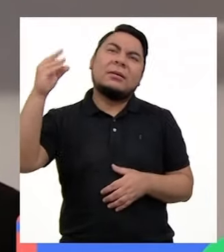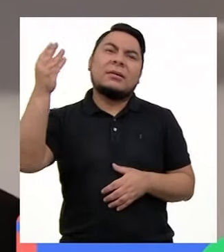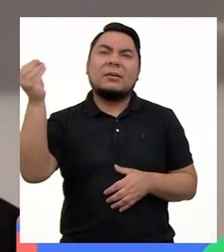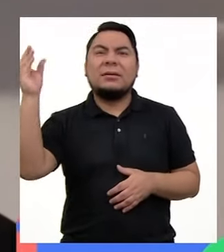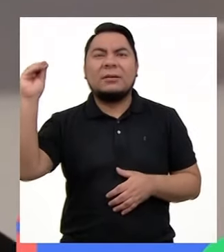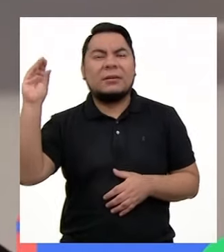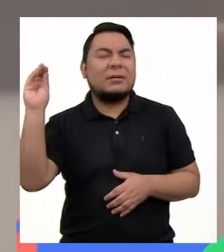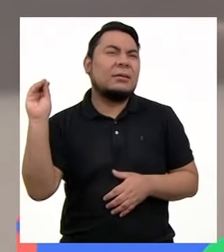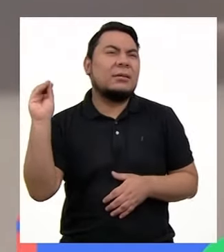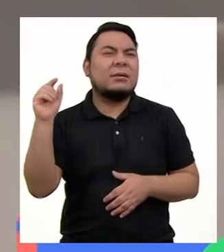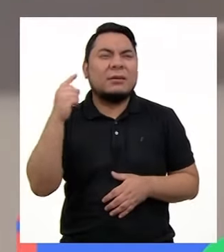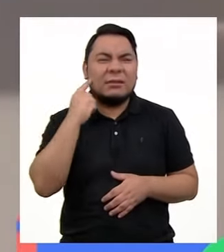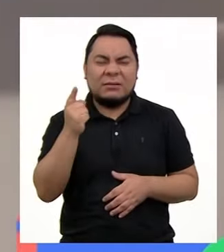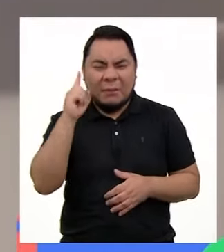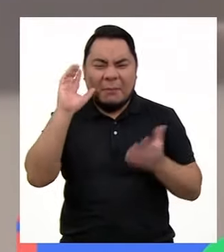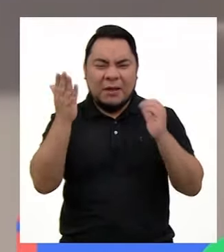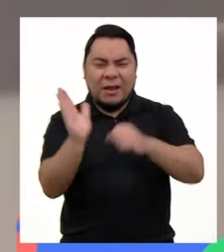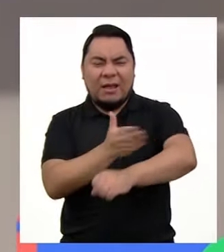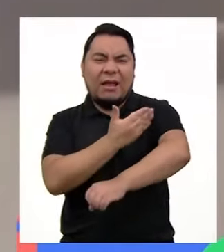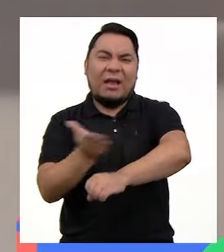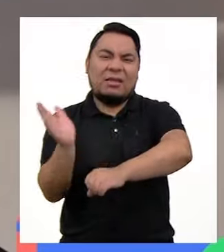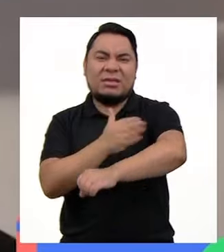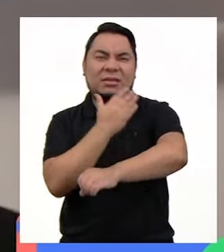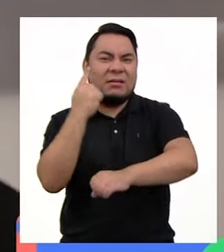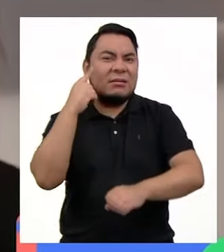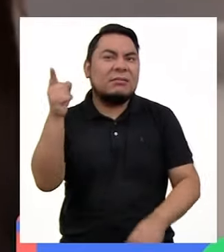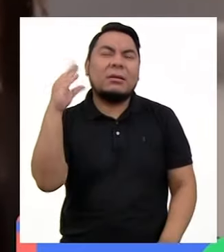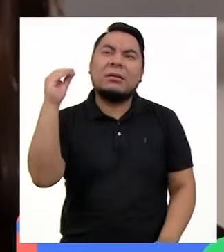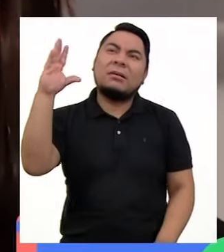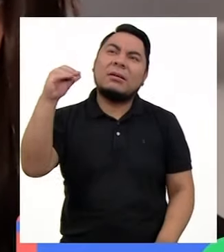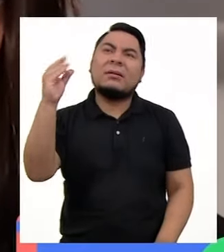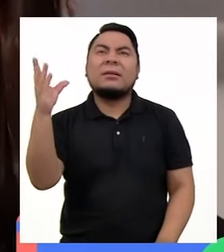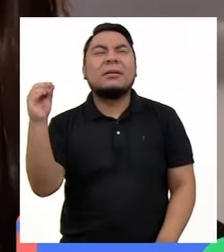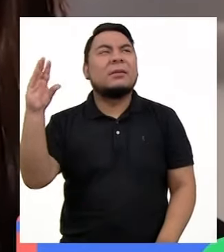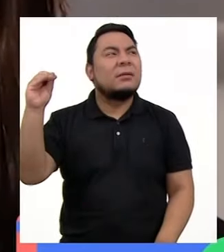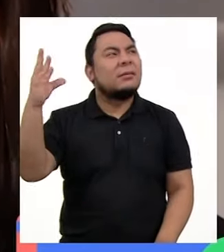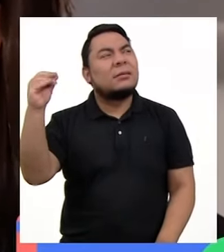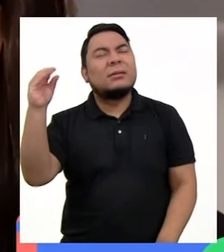Es como si estuvieran cantando. ¿Puedes escucharlo?